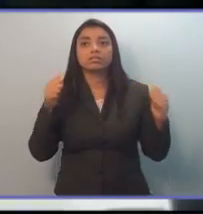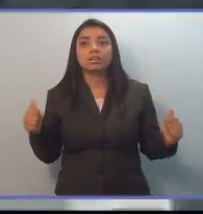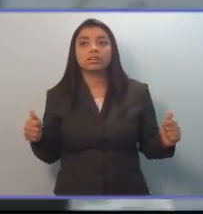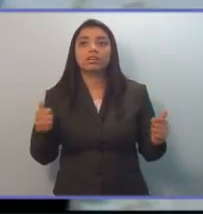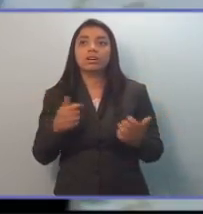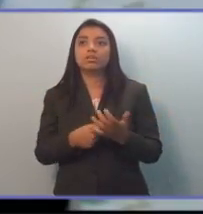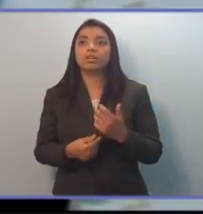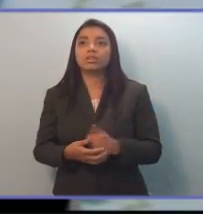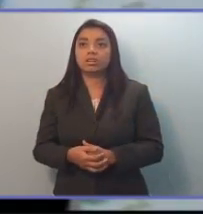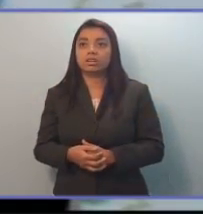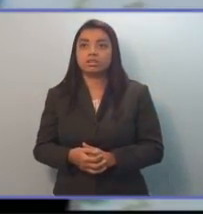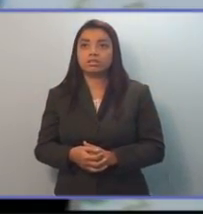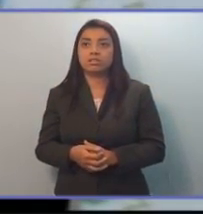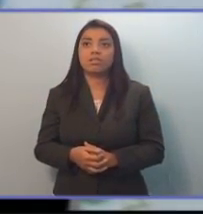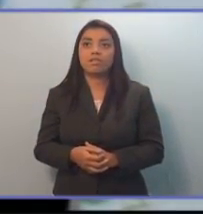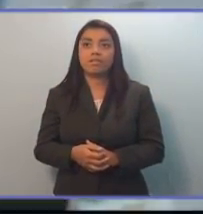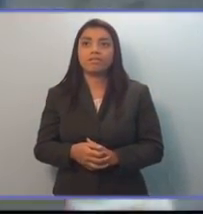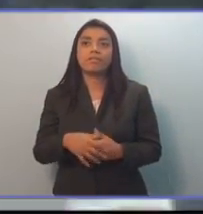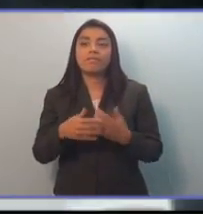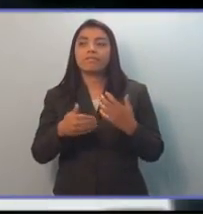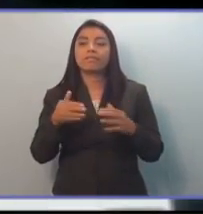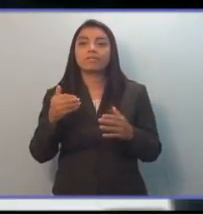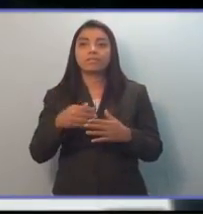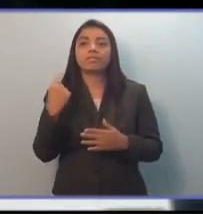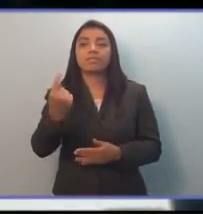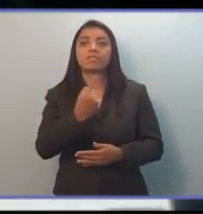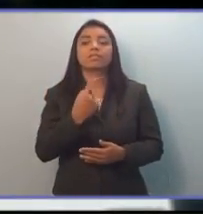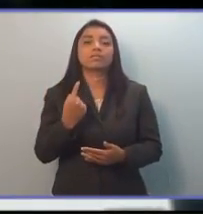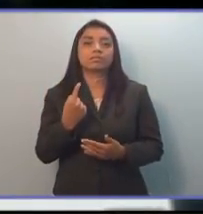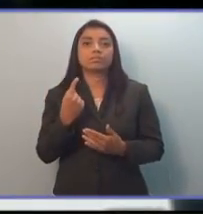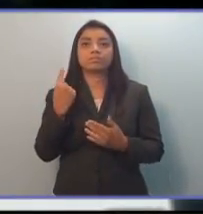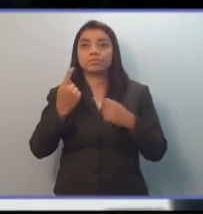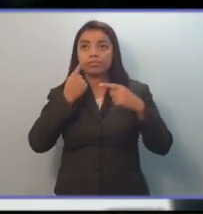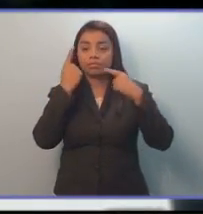colegas abogados y todas las personas que nos visitan.